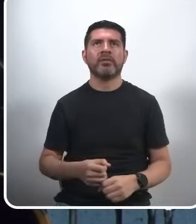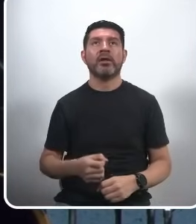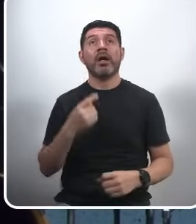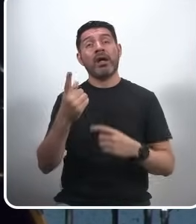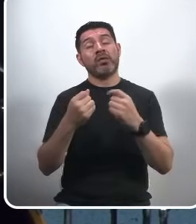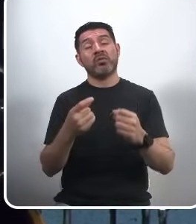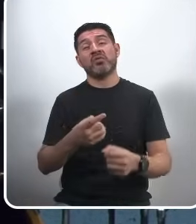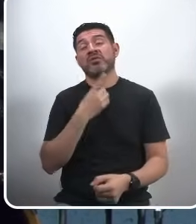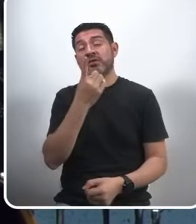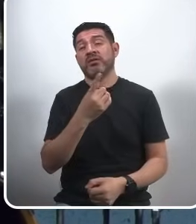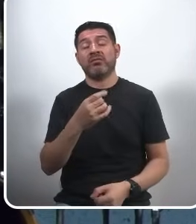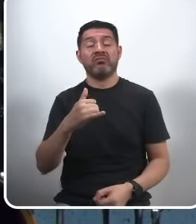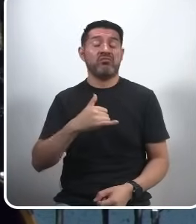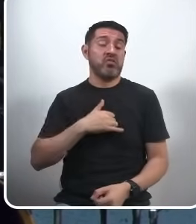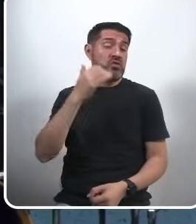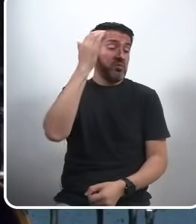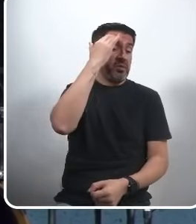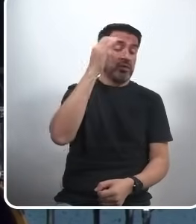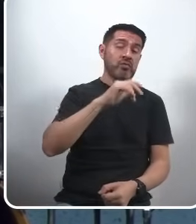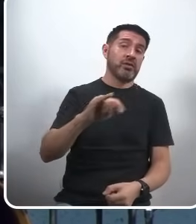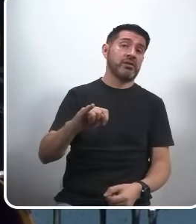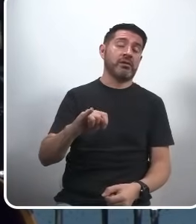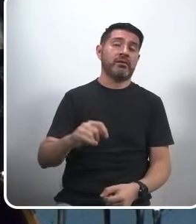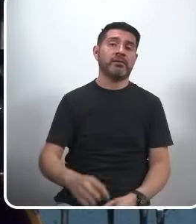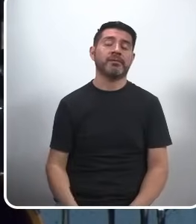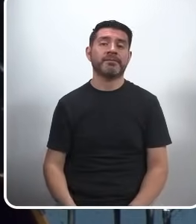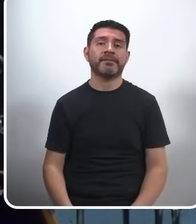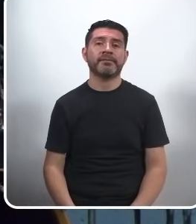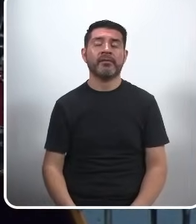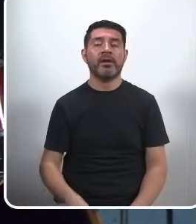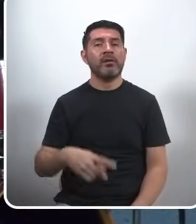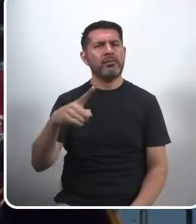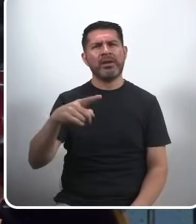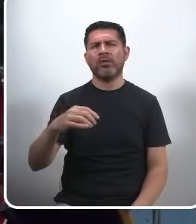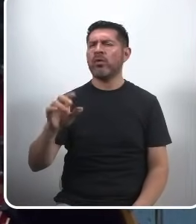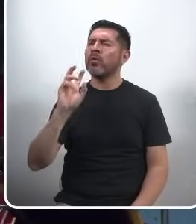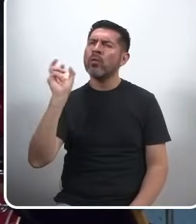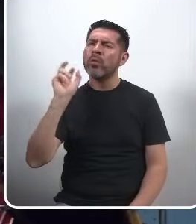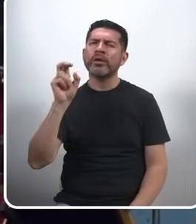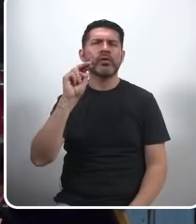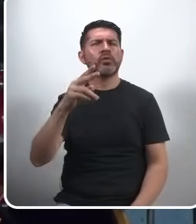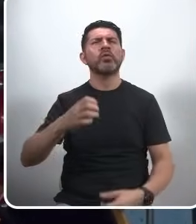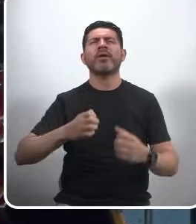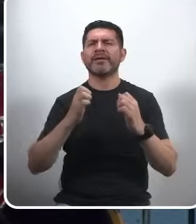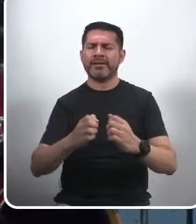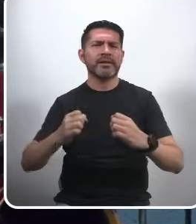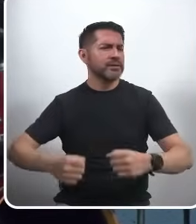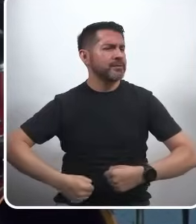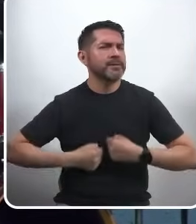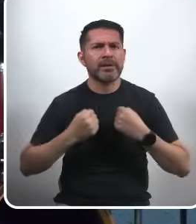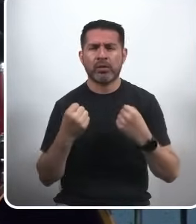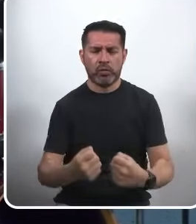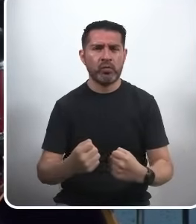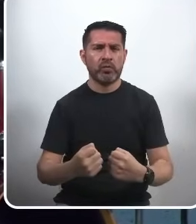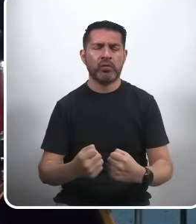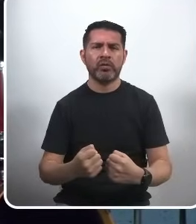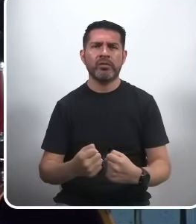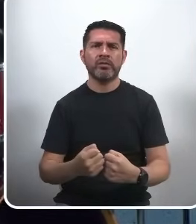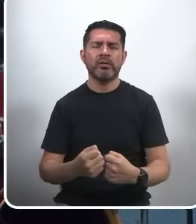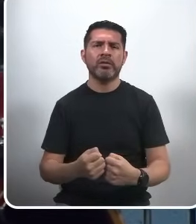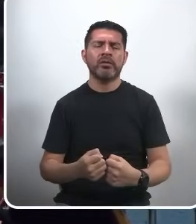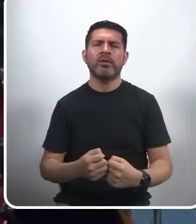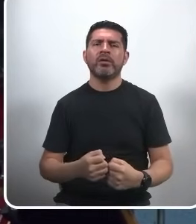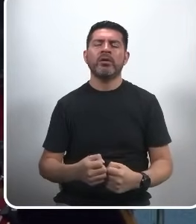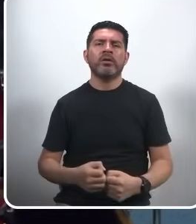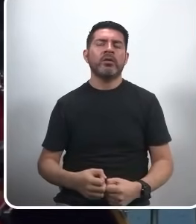Así lo vi yo, así lo pienso yo. Es cuando tú estás convencido de que algo es así porque tú lo piensas así. Y una